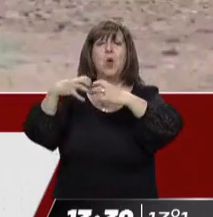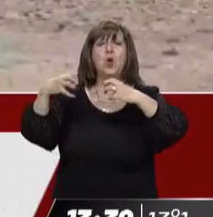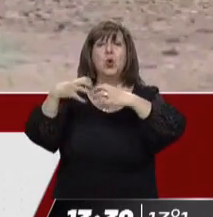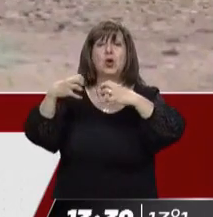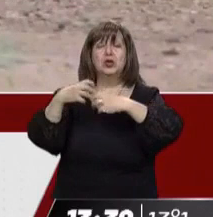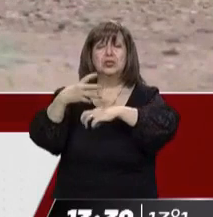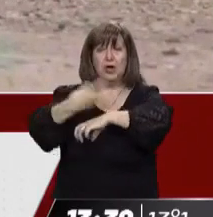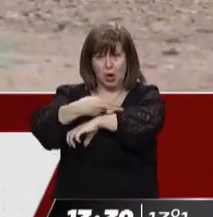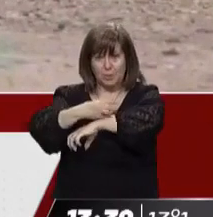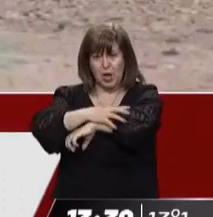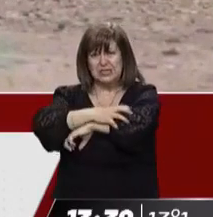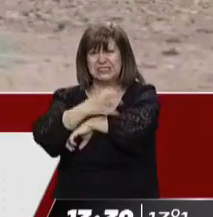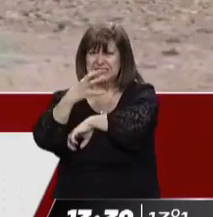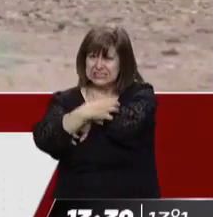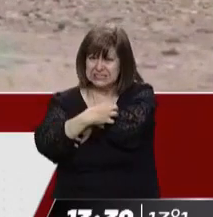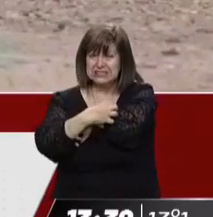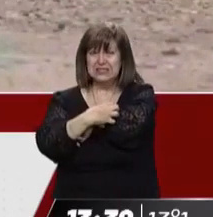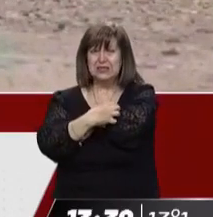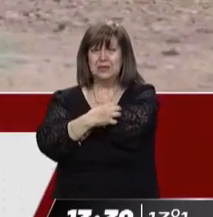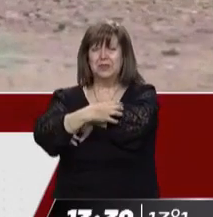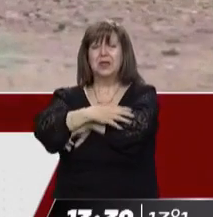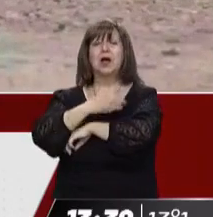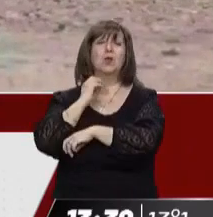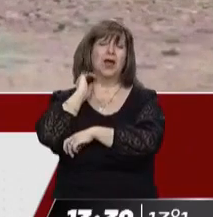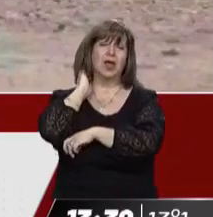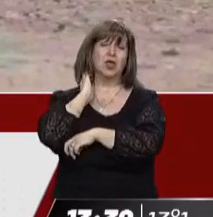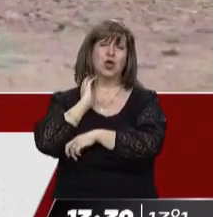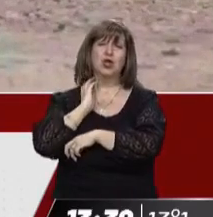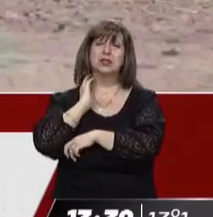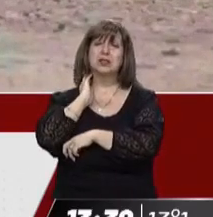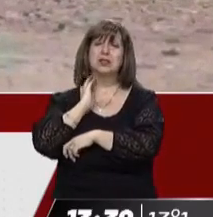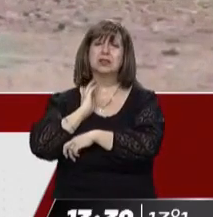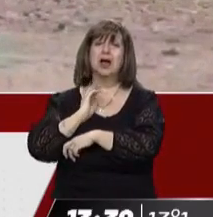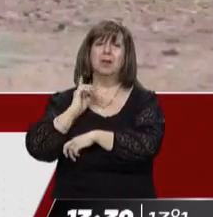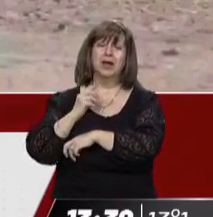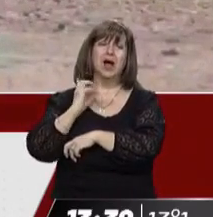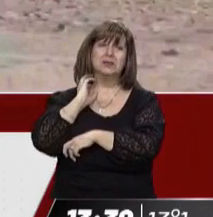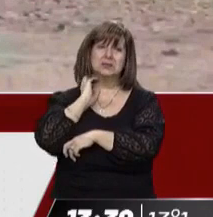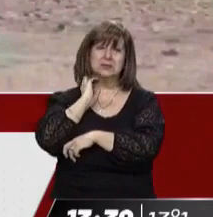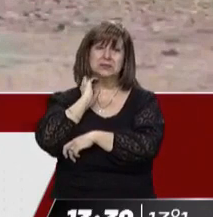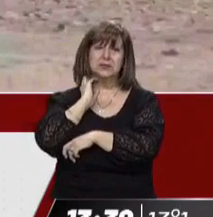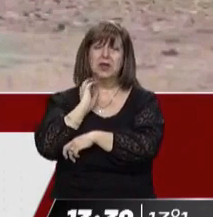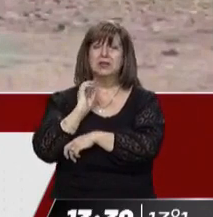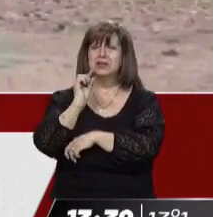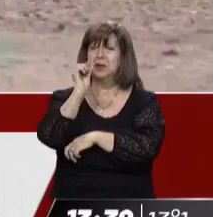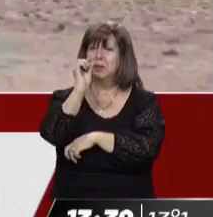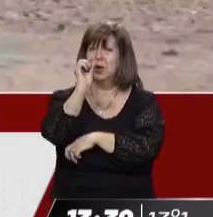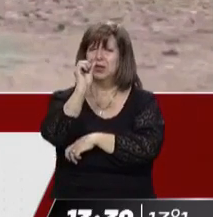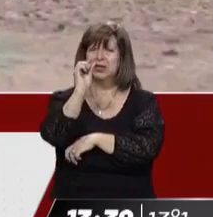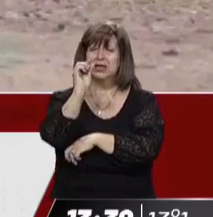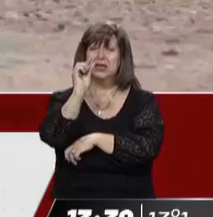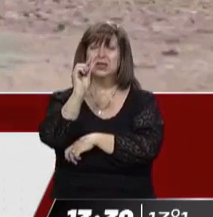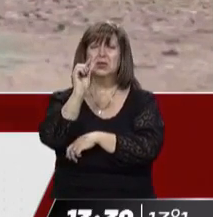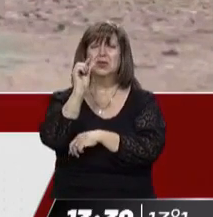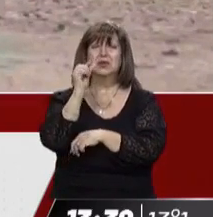el doctor y me dijo que bueno en el cuello también me mordió le faltaron milímetros nada más para llegar